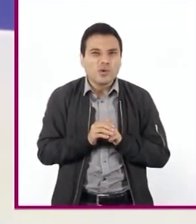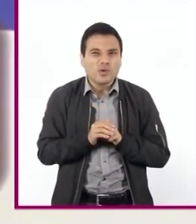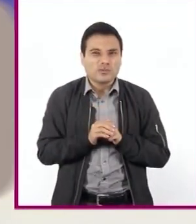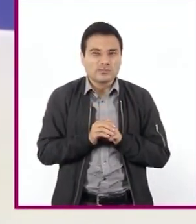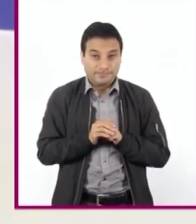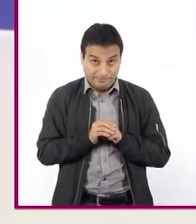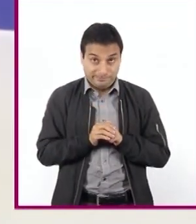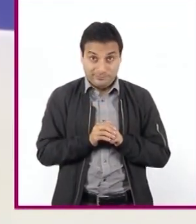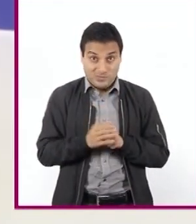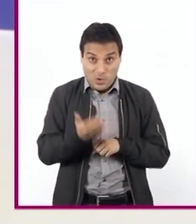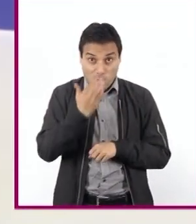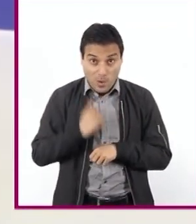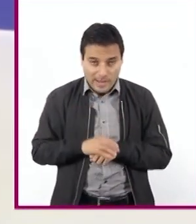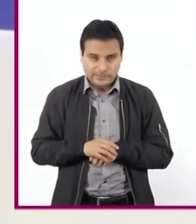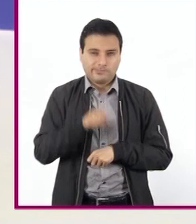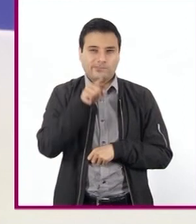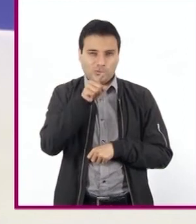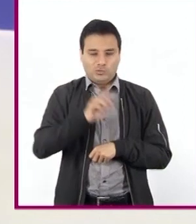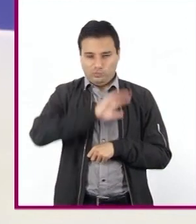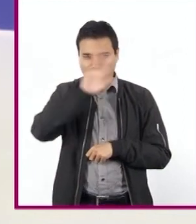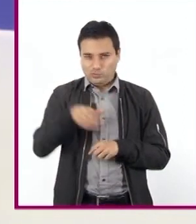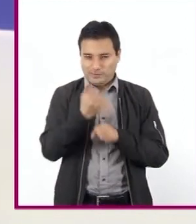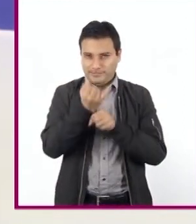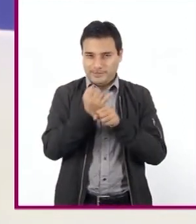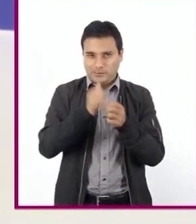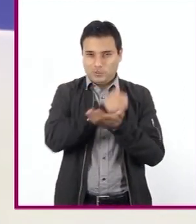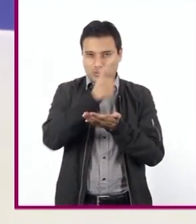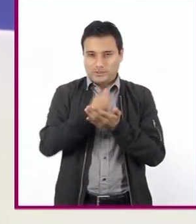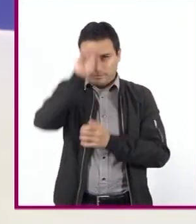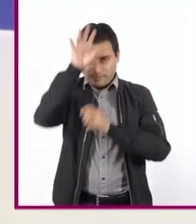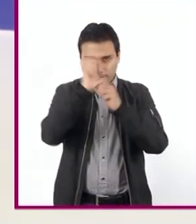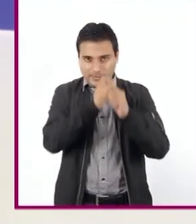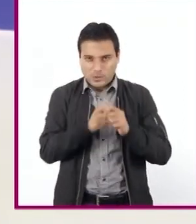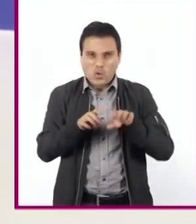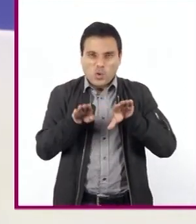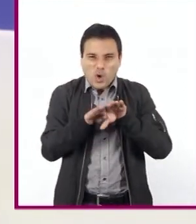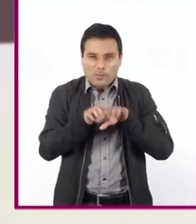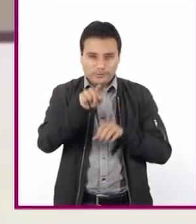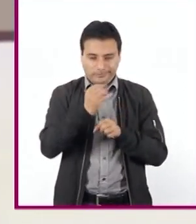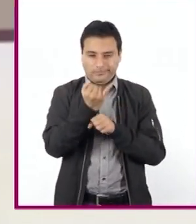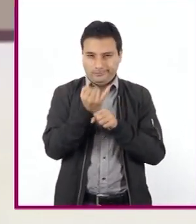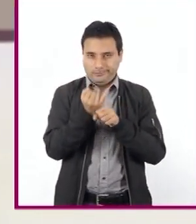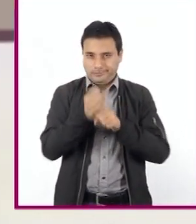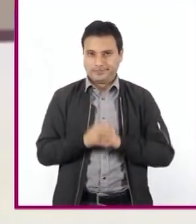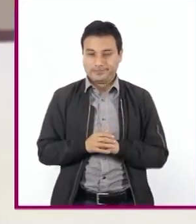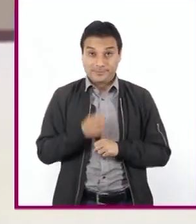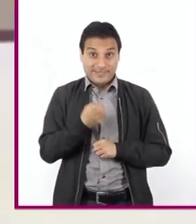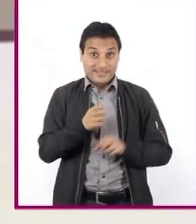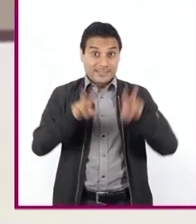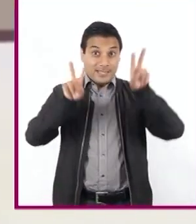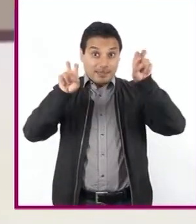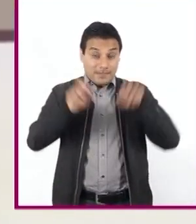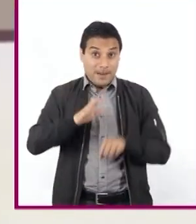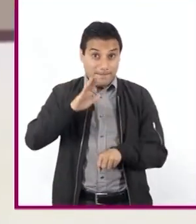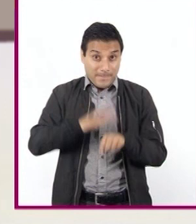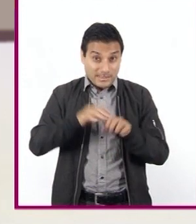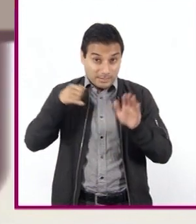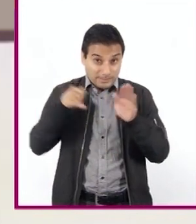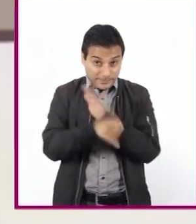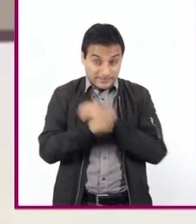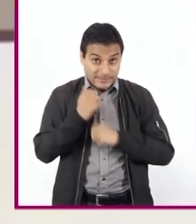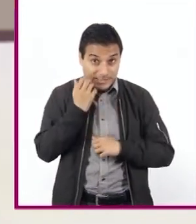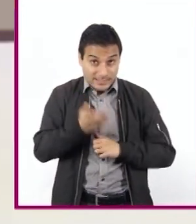y anota cómo fue su desarrollo en este periodo. Para ampliar más sus conocimientos sobre este tema del México